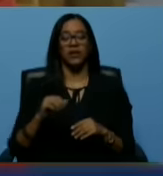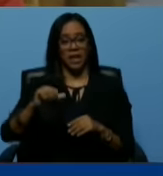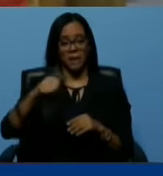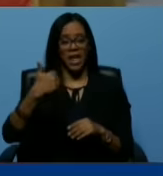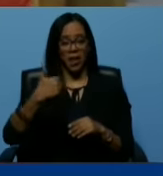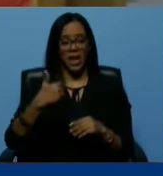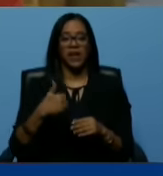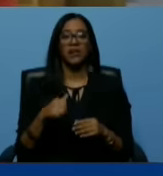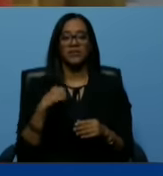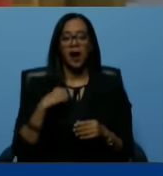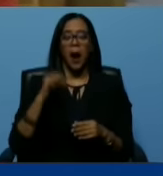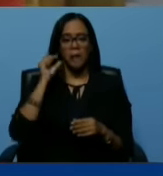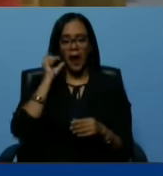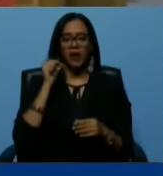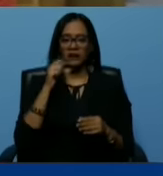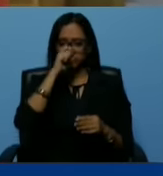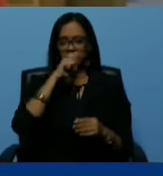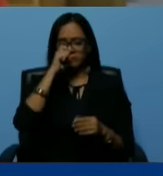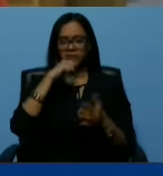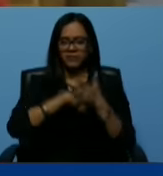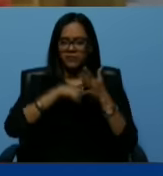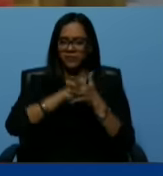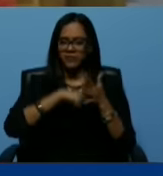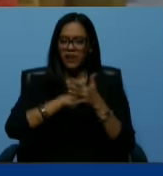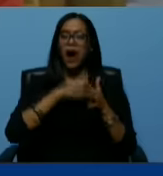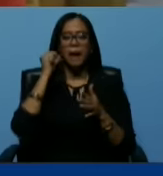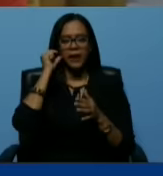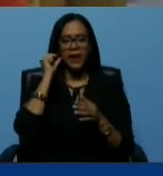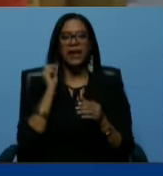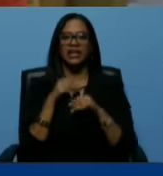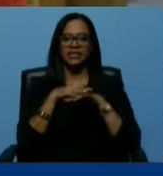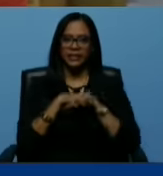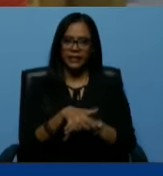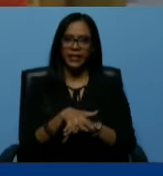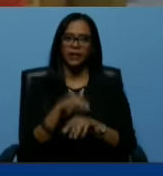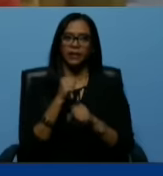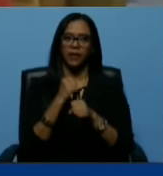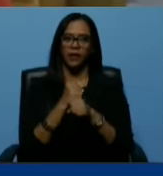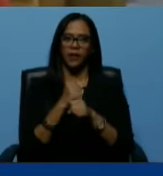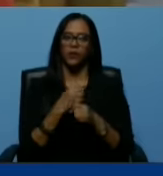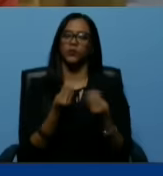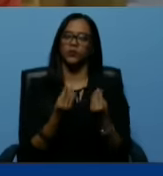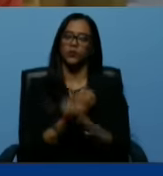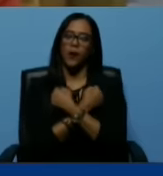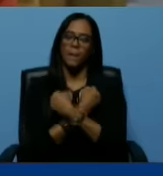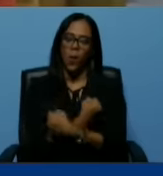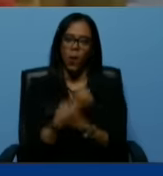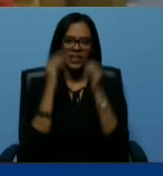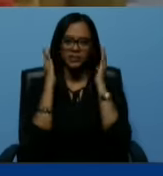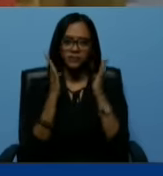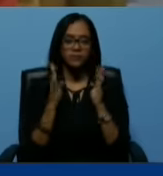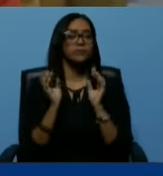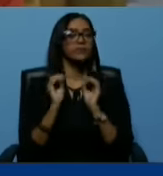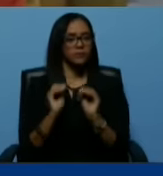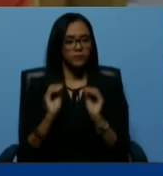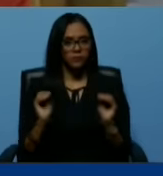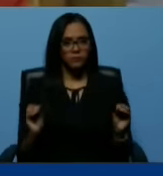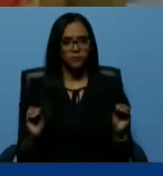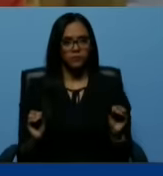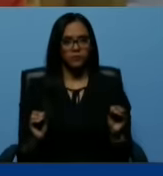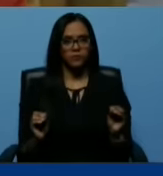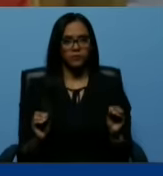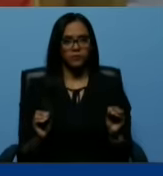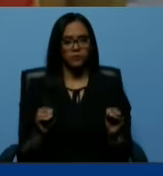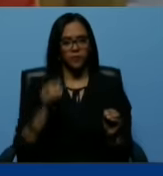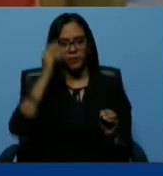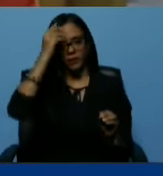pues son mujeres que tienen años en la lucha y mujeres que se han incorporado, han trabajado con mucho amor, con mucha dedicación, han convocado, y vaya qué